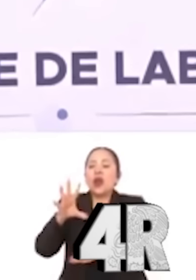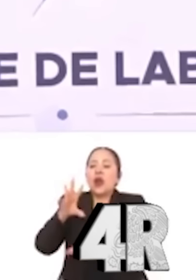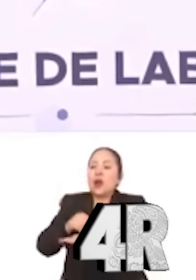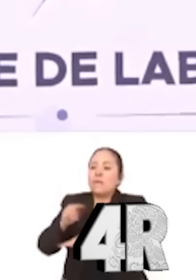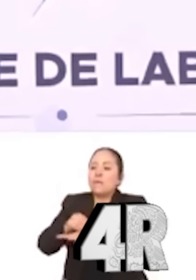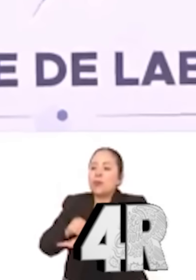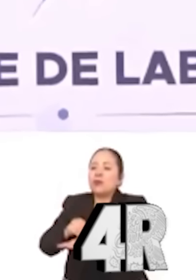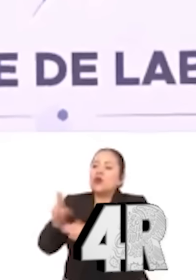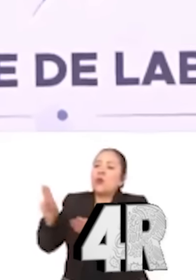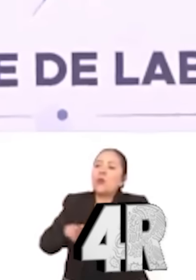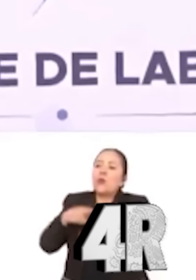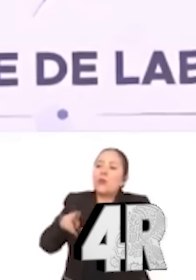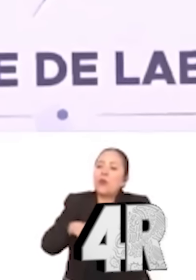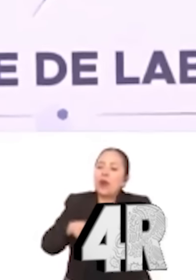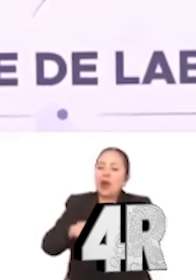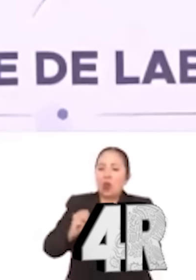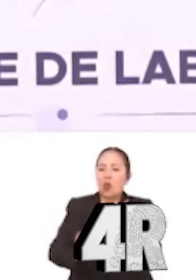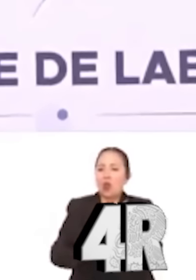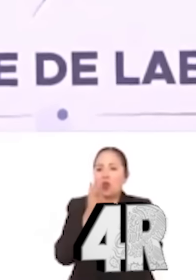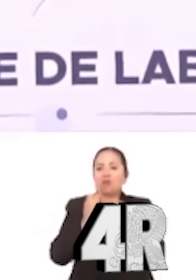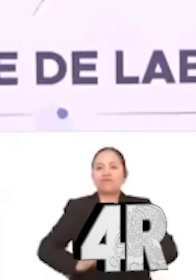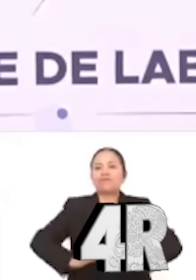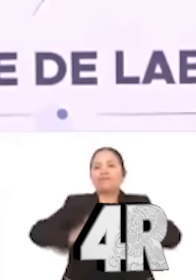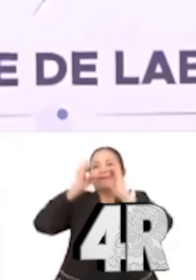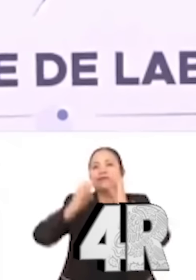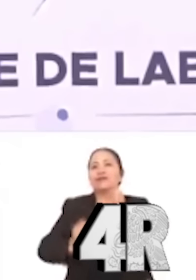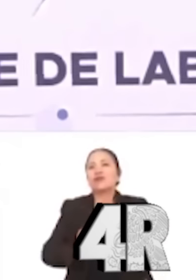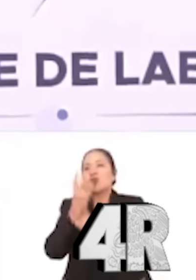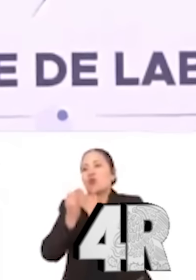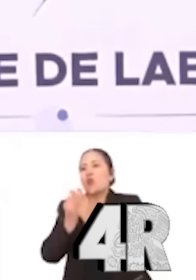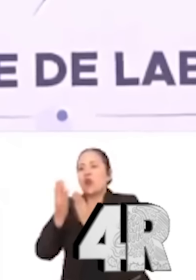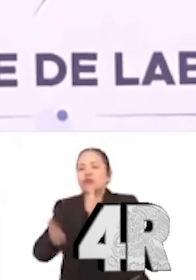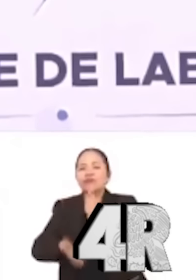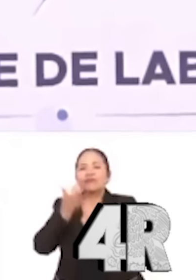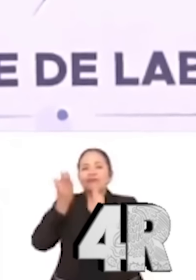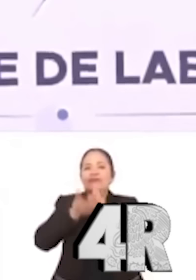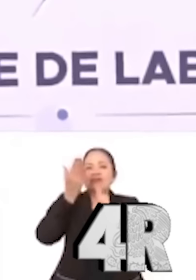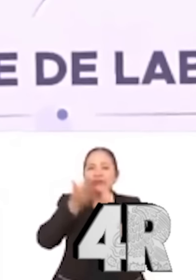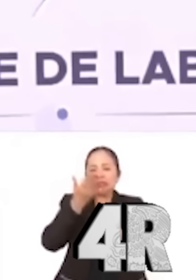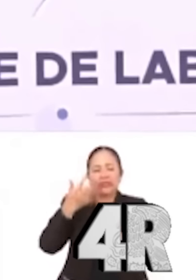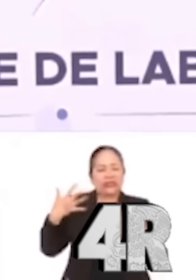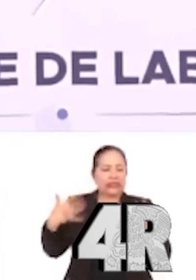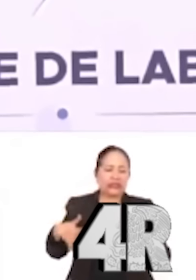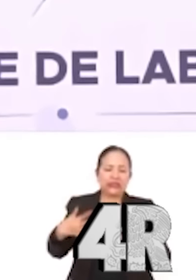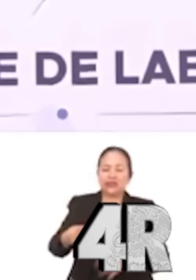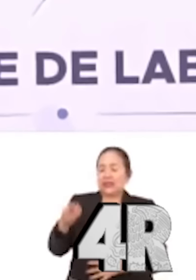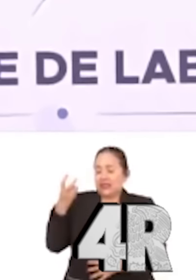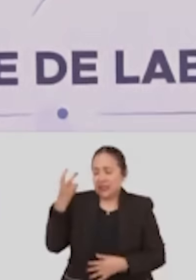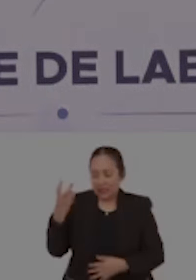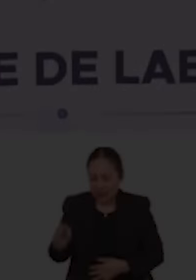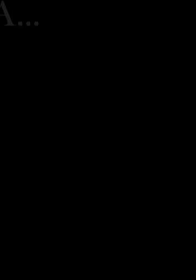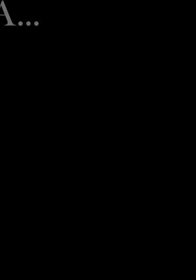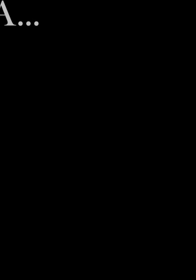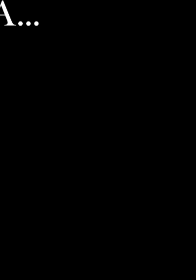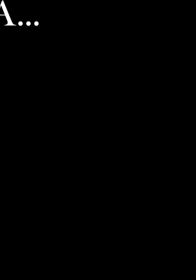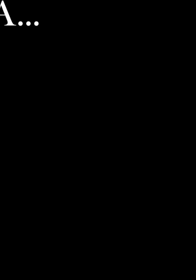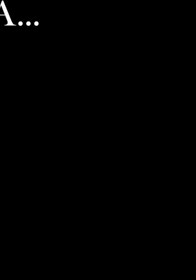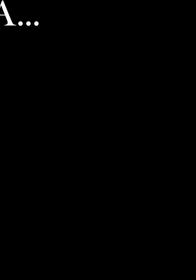a estos panistas. Vamos a revisar la noticia y veamos qué sale de todo esto. ¡Vamos allá!